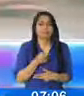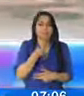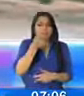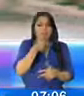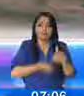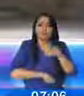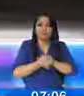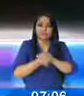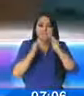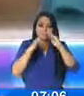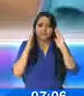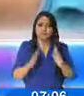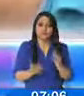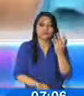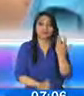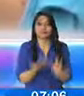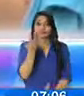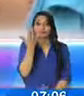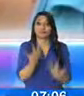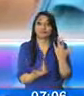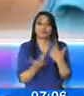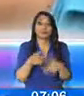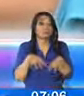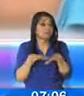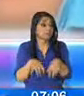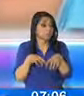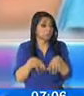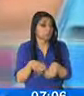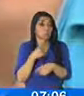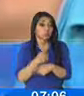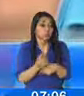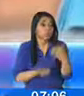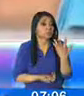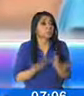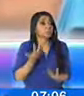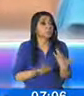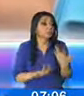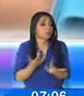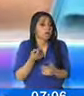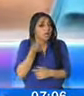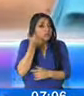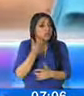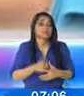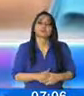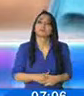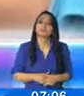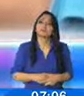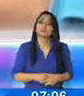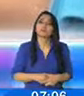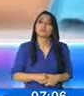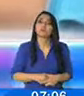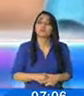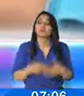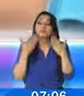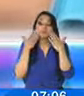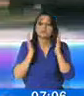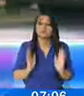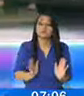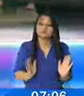entre las llamas un perrito que se quemó nada más un perrito parte se per ahí si no